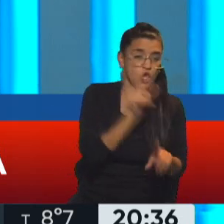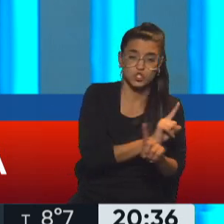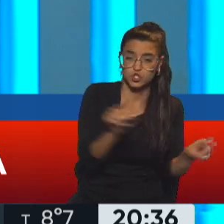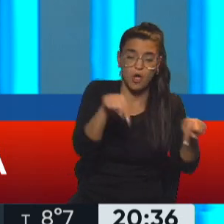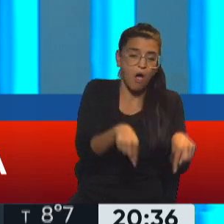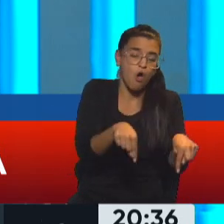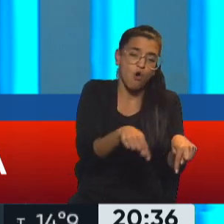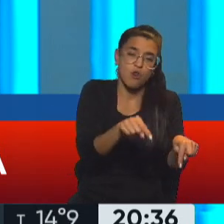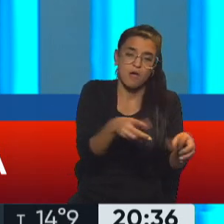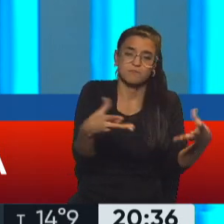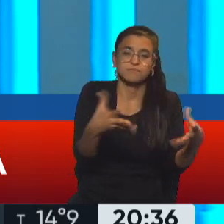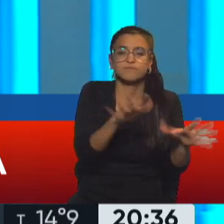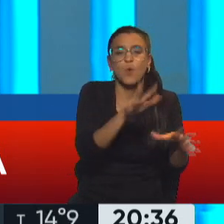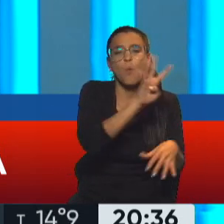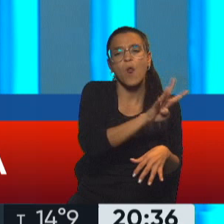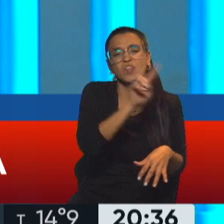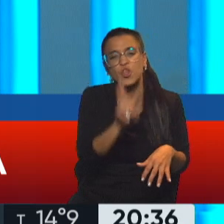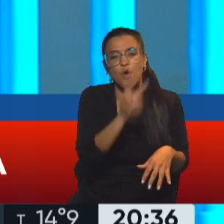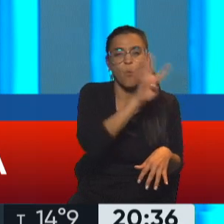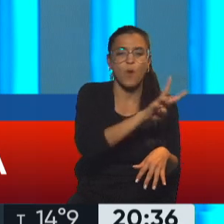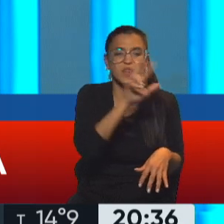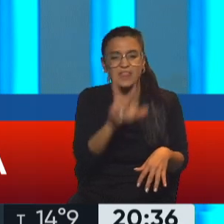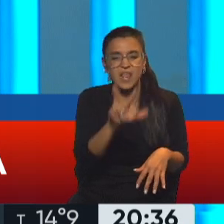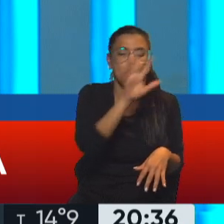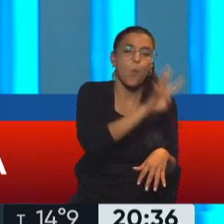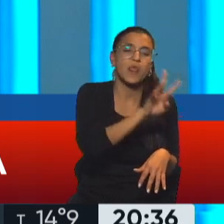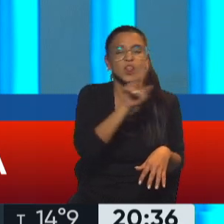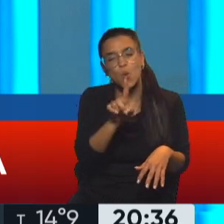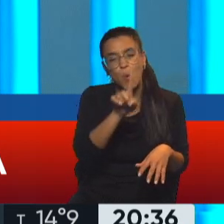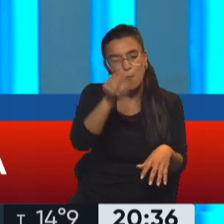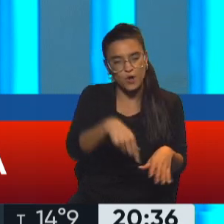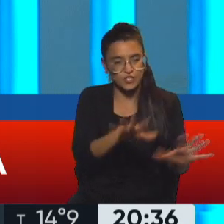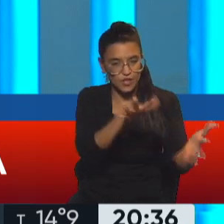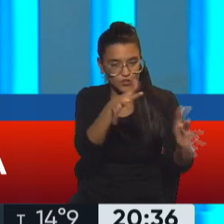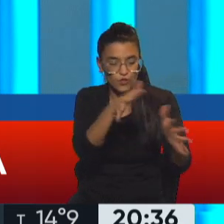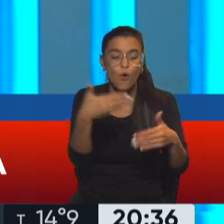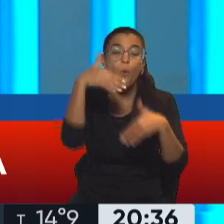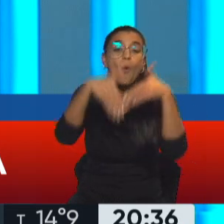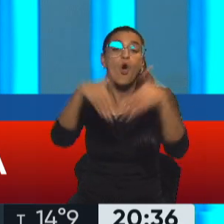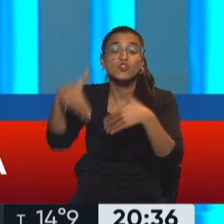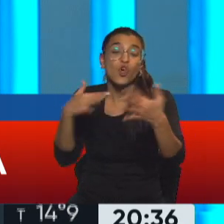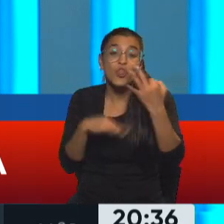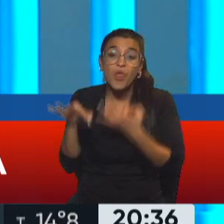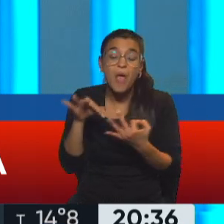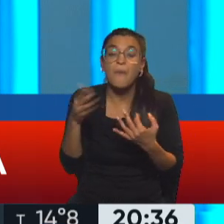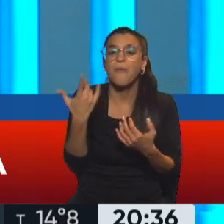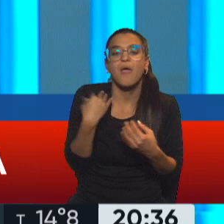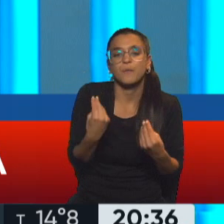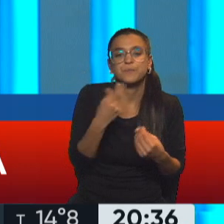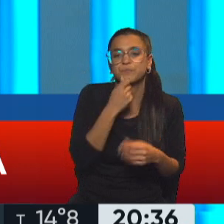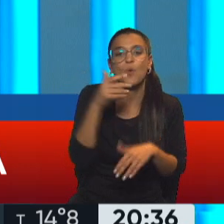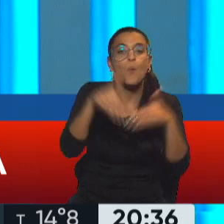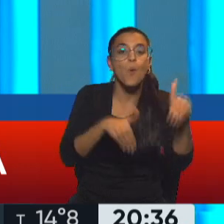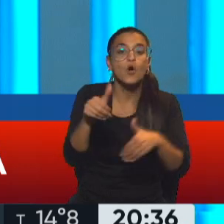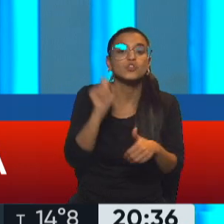tendrá 42, 43, 41. ¿Qué votos tiene que ir a buscar? No puede ir a buscar los